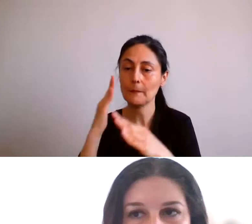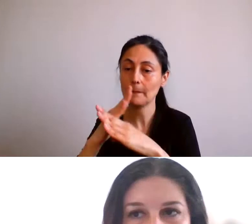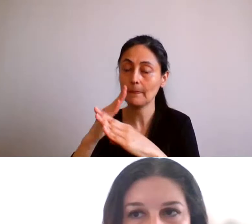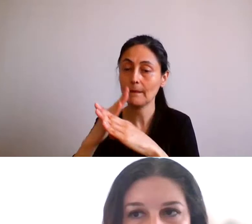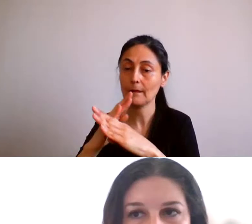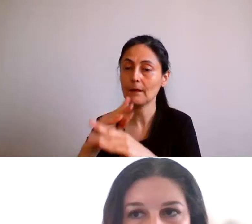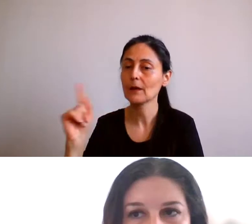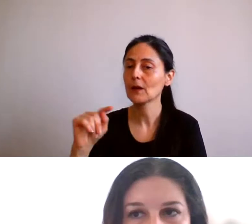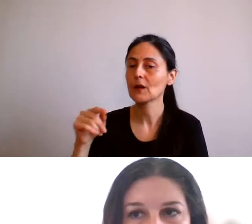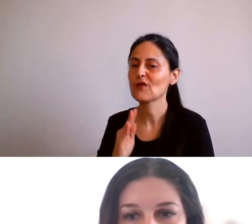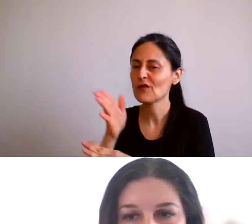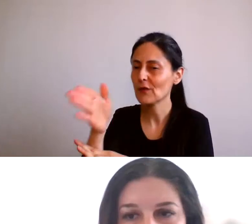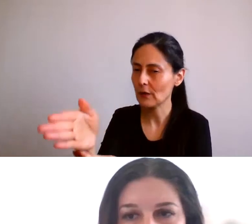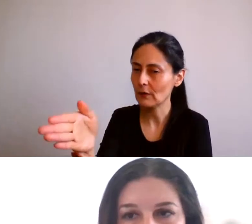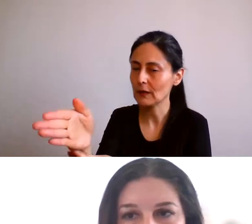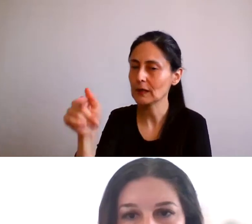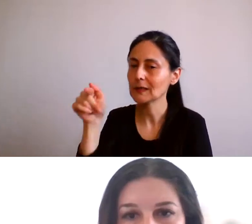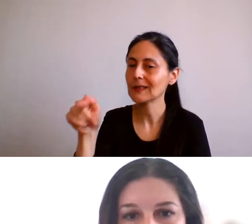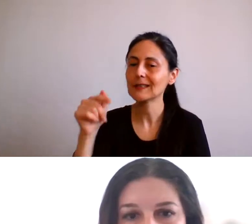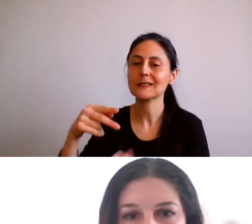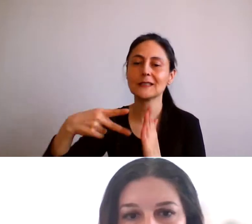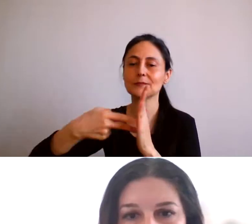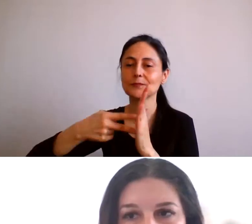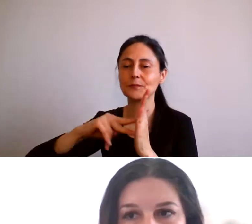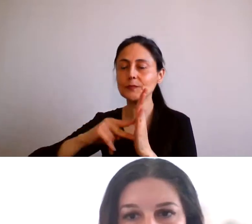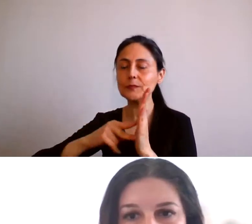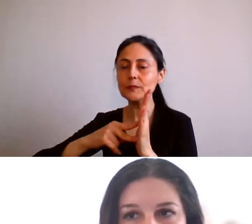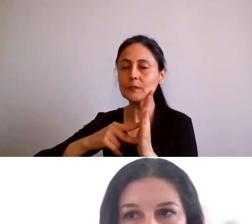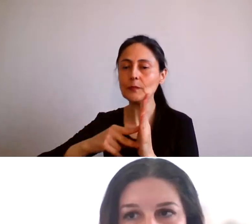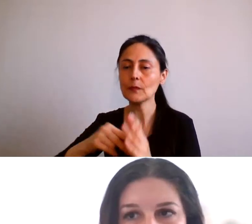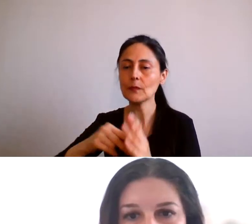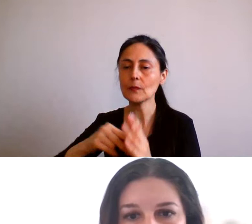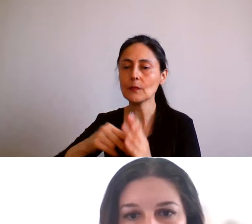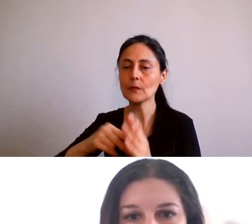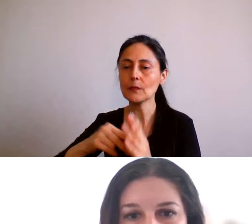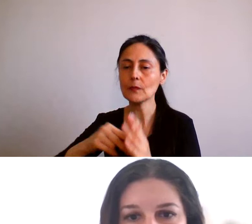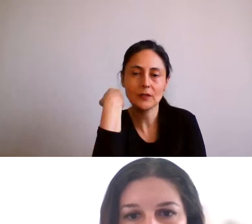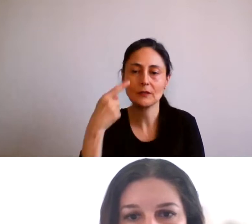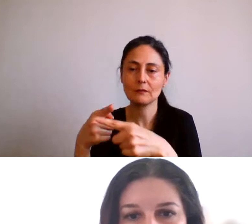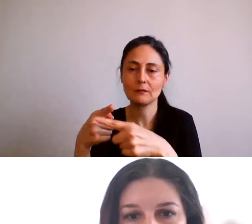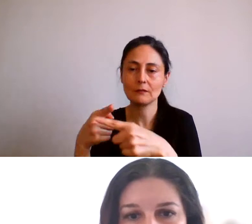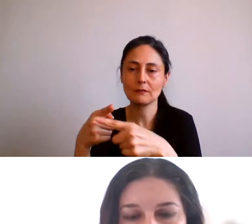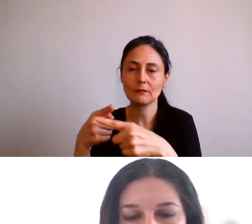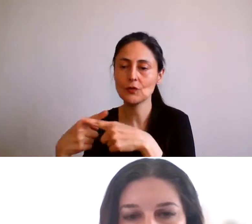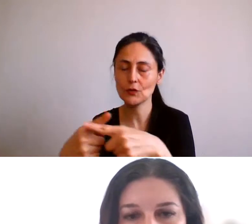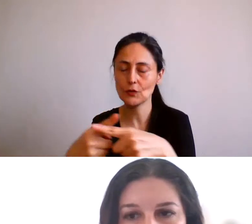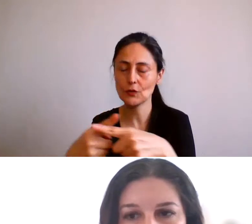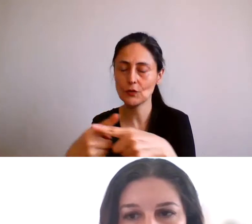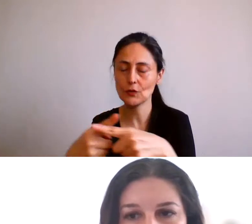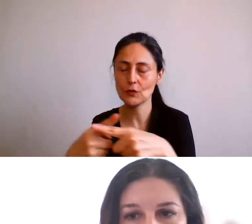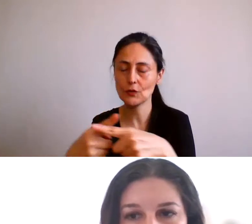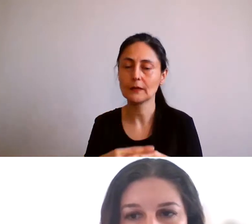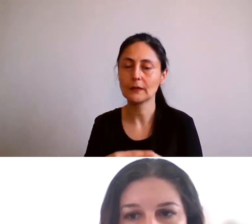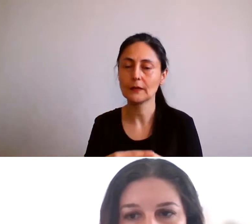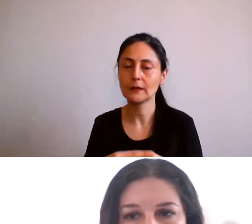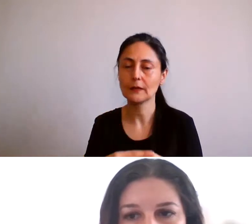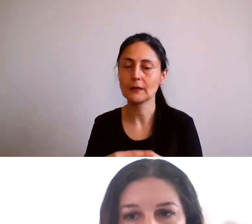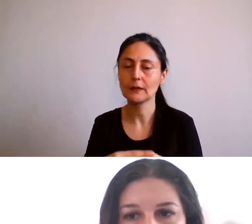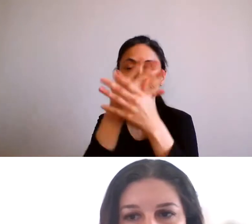vayan. Y ahí hay un tremendo problema de conciencia social que se ve con mucha claridad en una